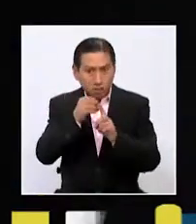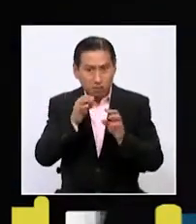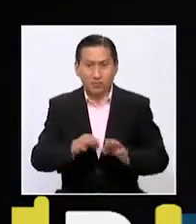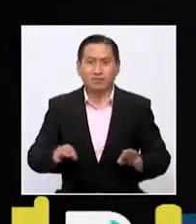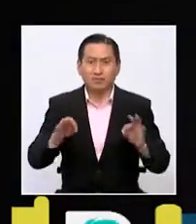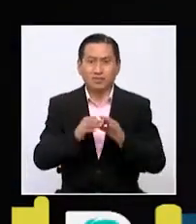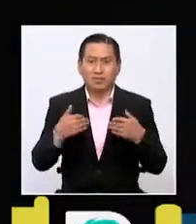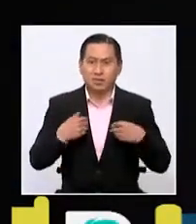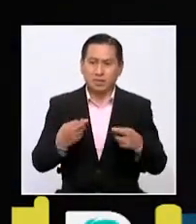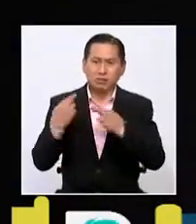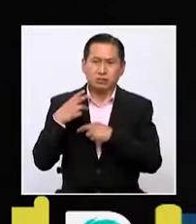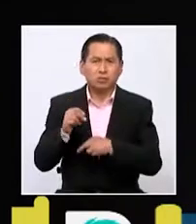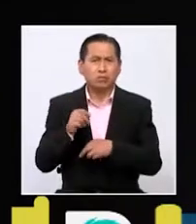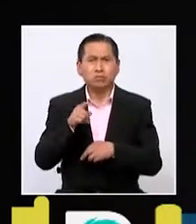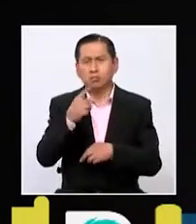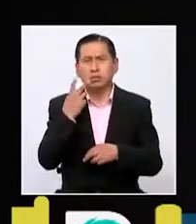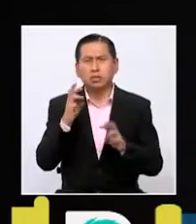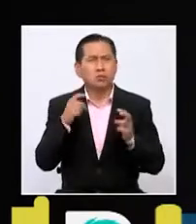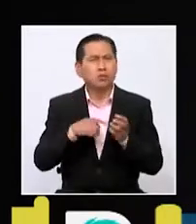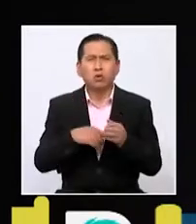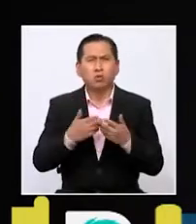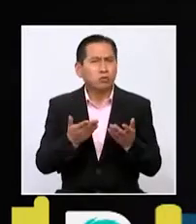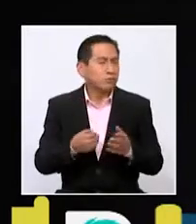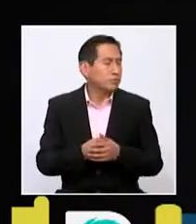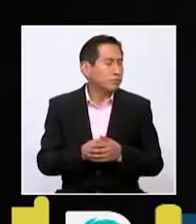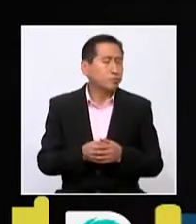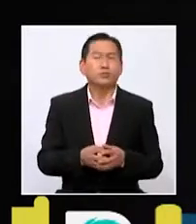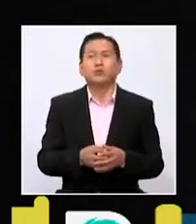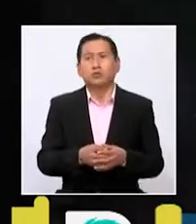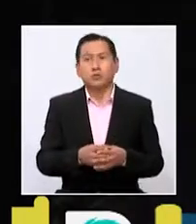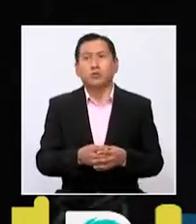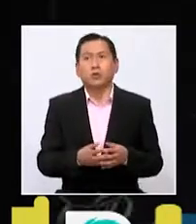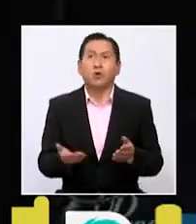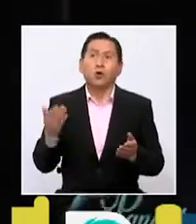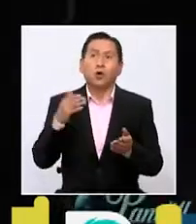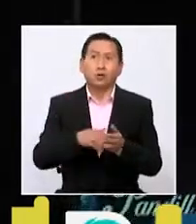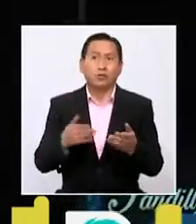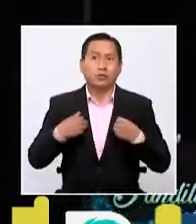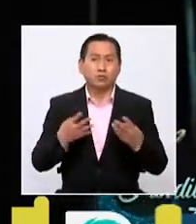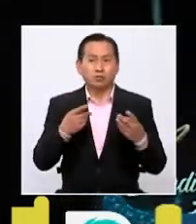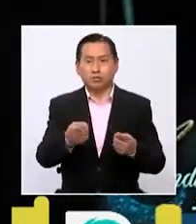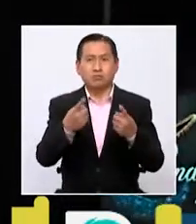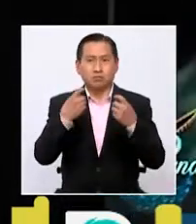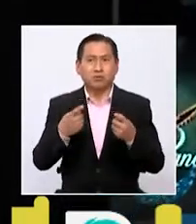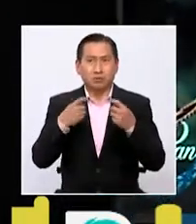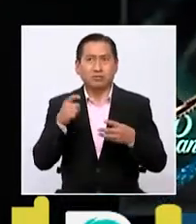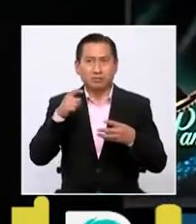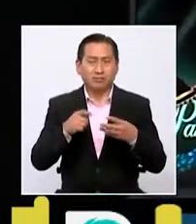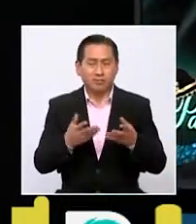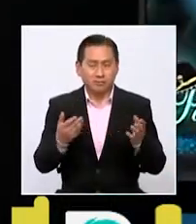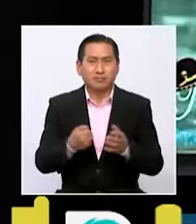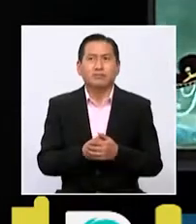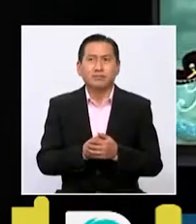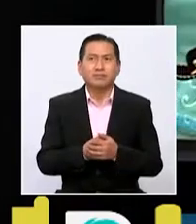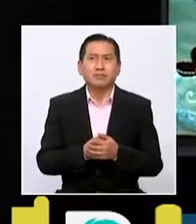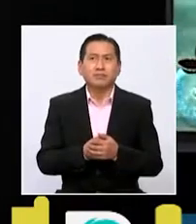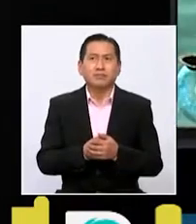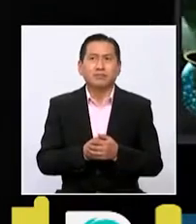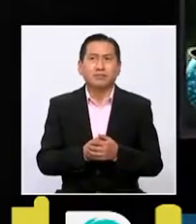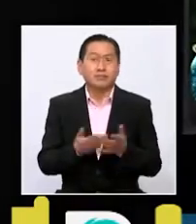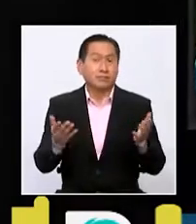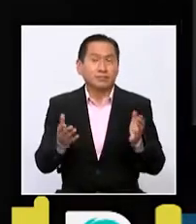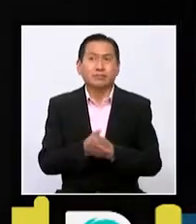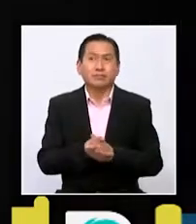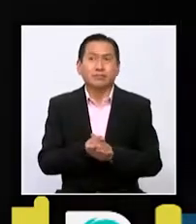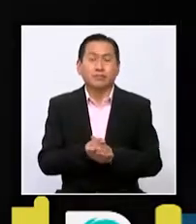tener responsabilidad. ¿Cómo lo ves en ese sentido? Bueno, mira, nuevamente me estás haciendo varias preguntas en una.